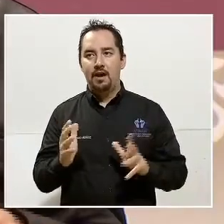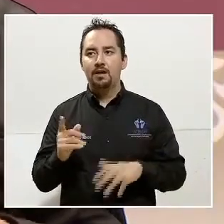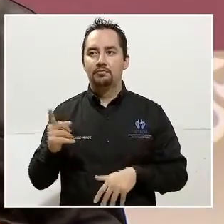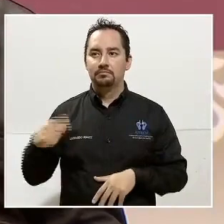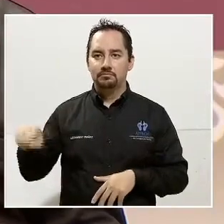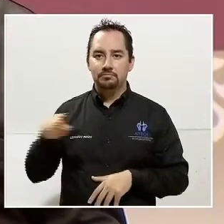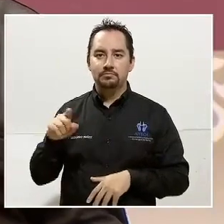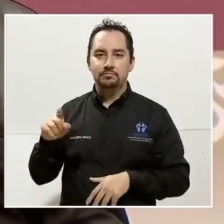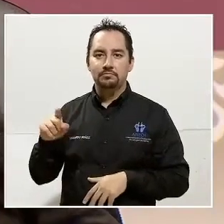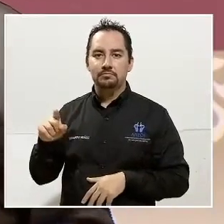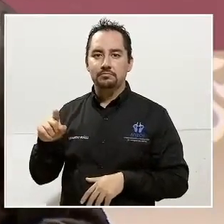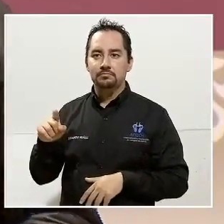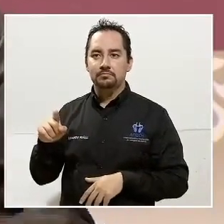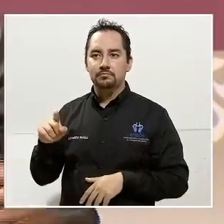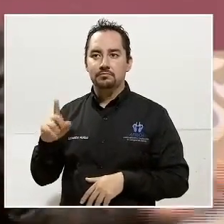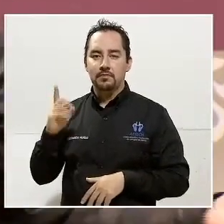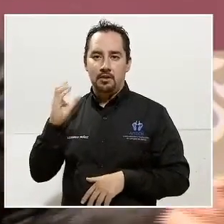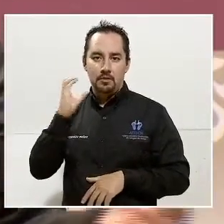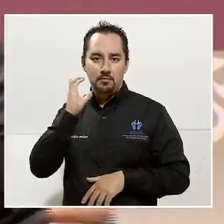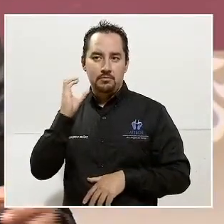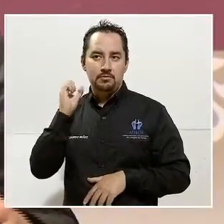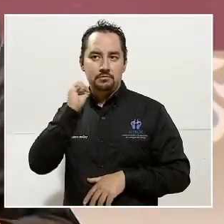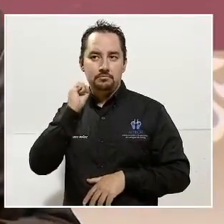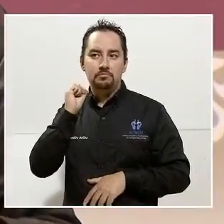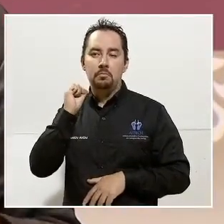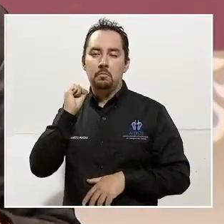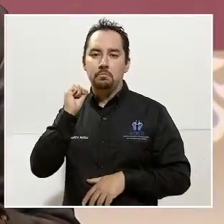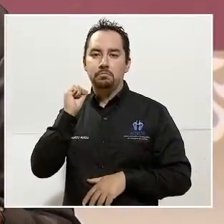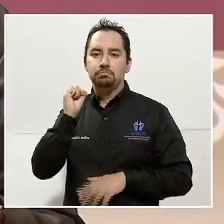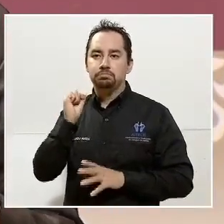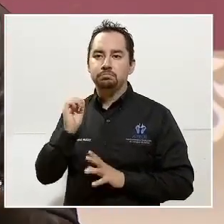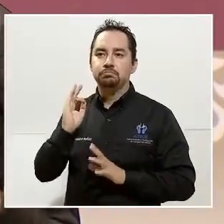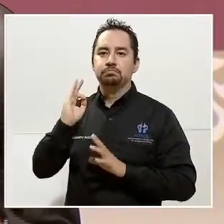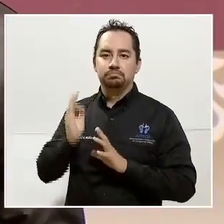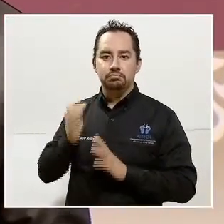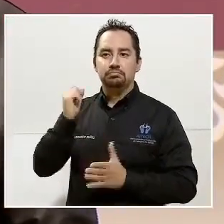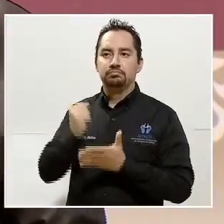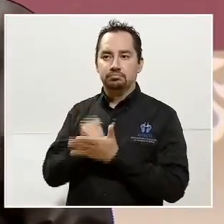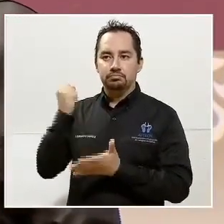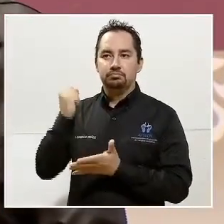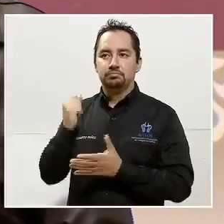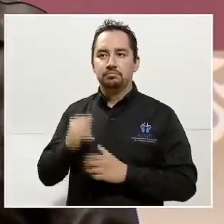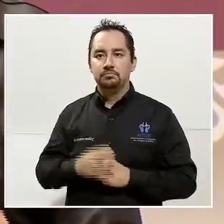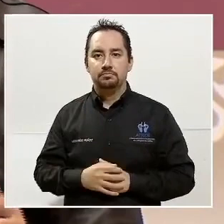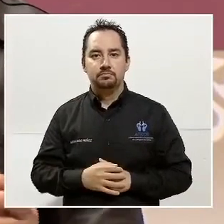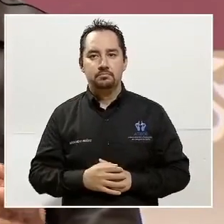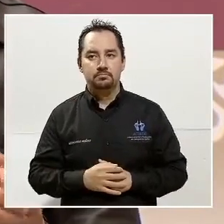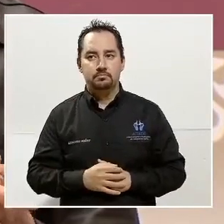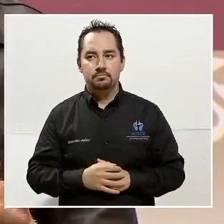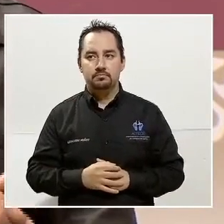legisladores decidieron que Rosario fuese la presidenta. Es un hecho